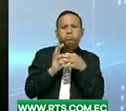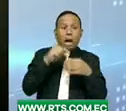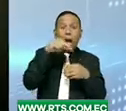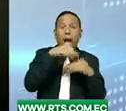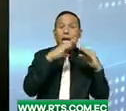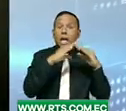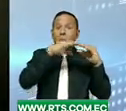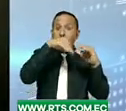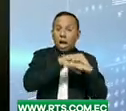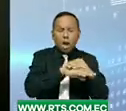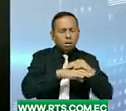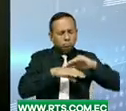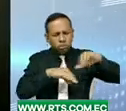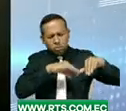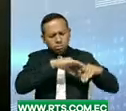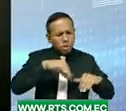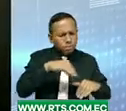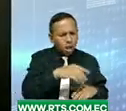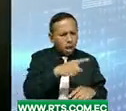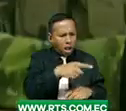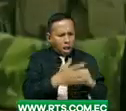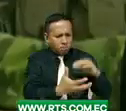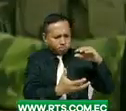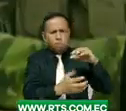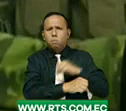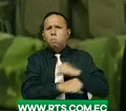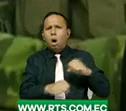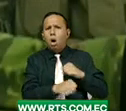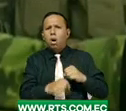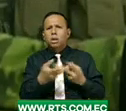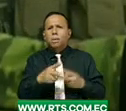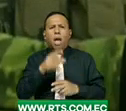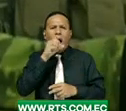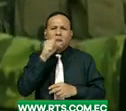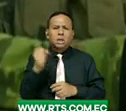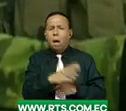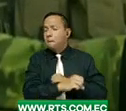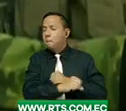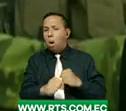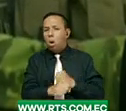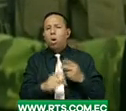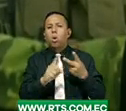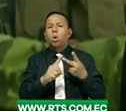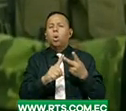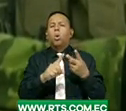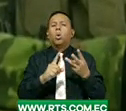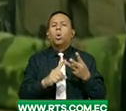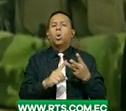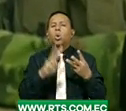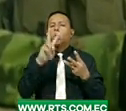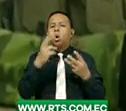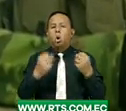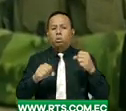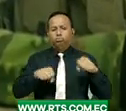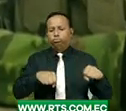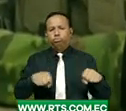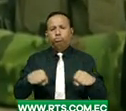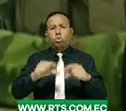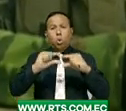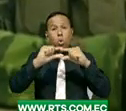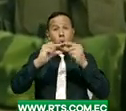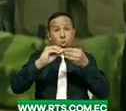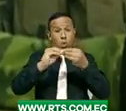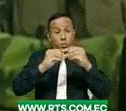artefacto explosivo y otras evidencias. Tipo granada de mano, dos motocicletas con alteraciones en sus numeraciones y